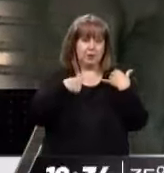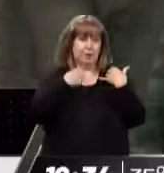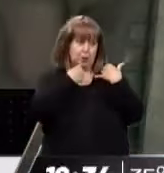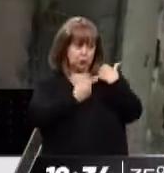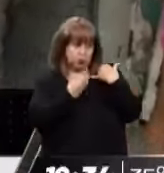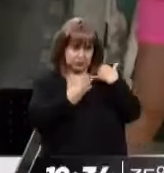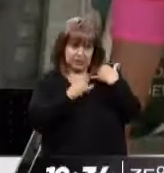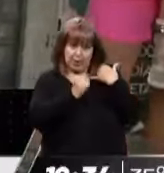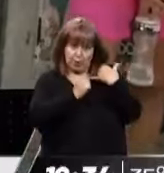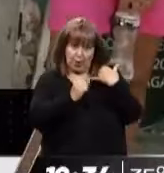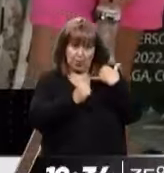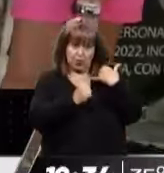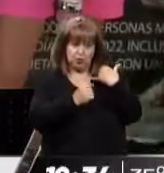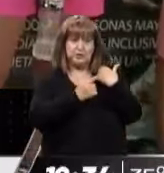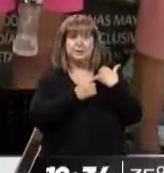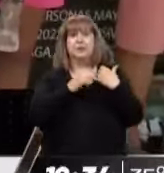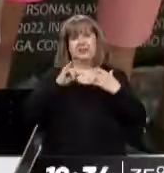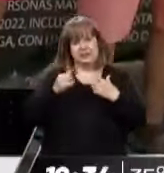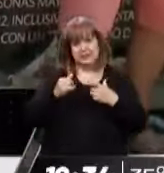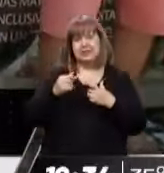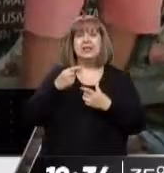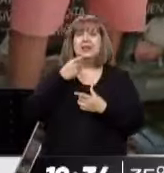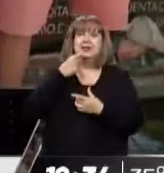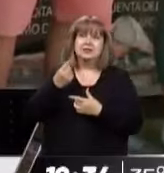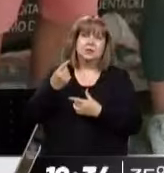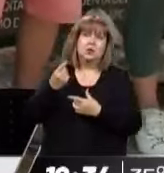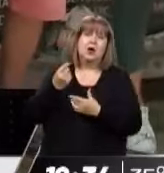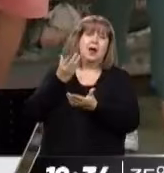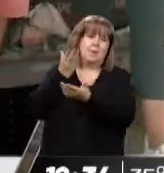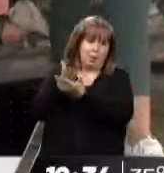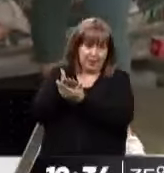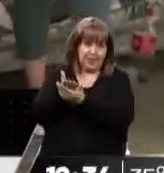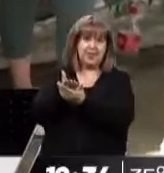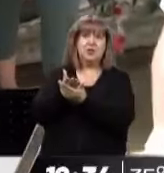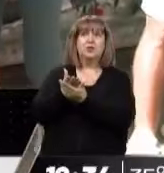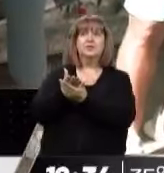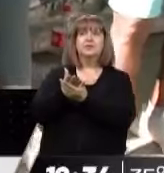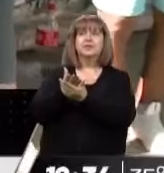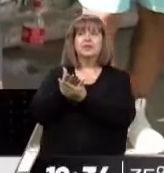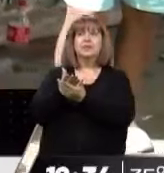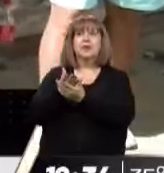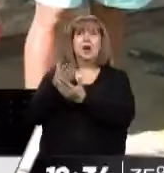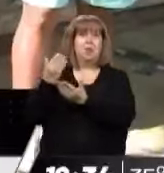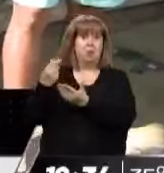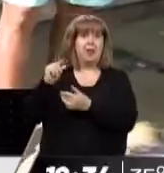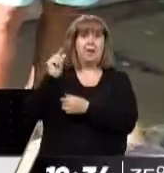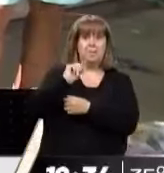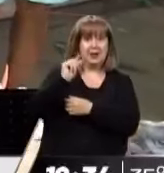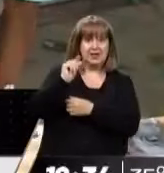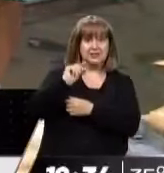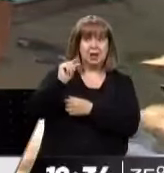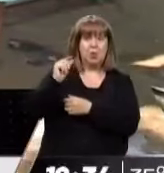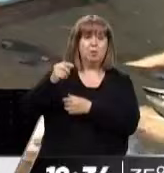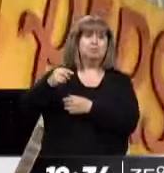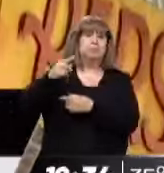eso? No, estamos avanzados. Eso también es algo importante para ellos porque le permitiría hacerse hoy el capital de trabajo